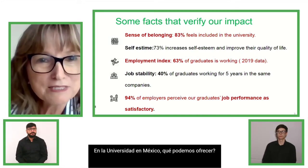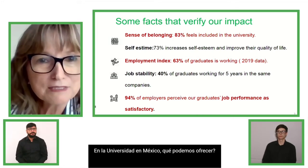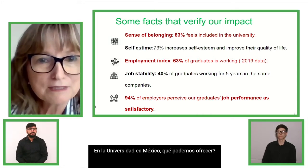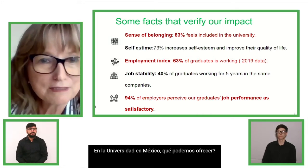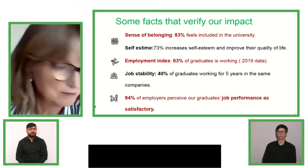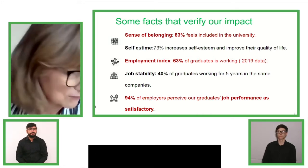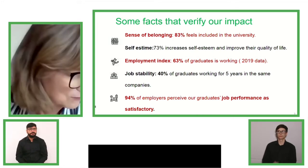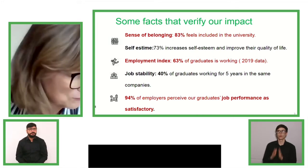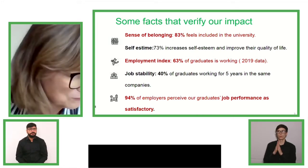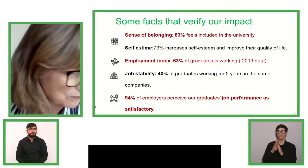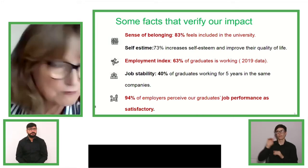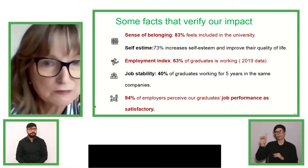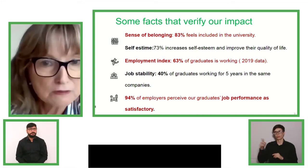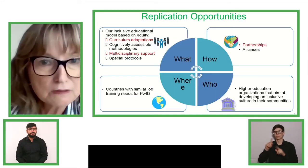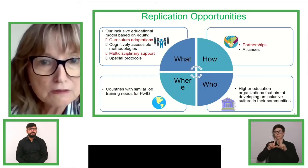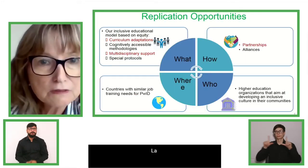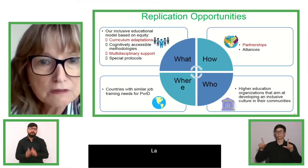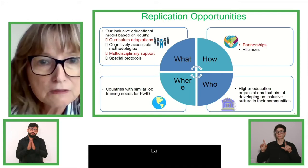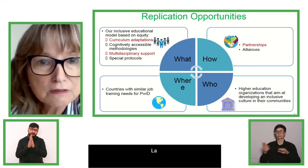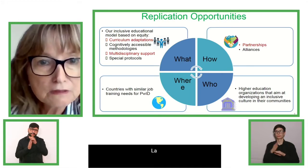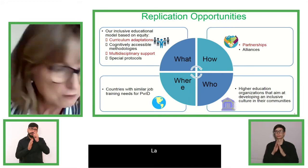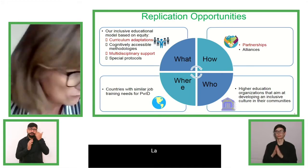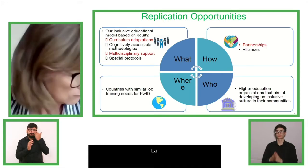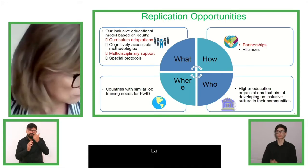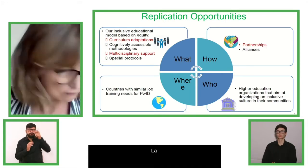Next, please. La próxima, por favor.